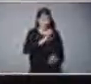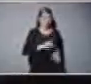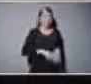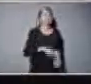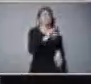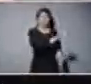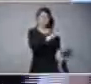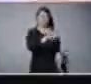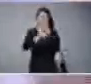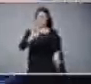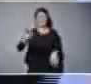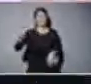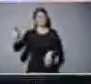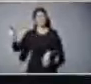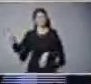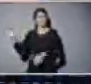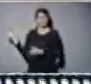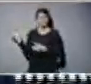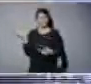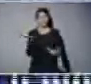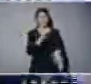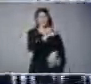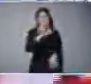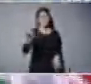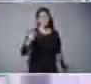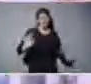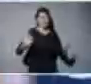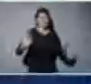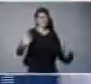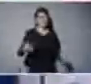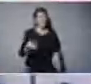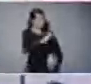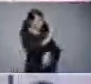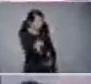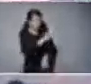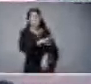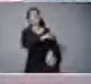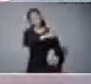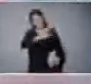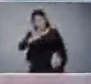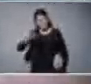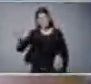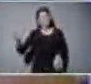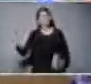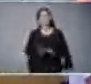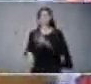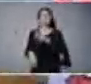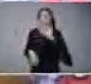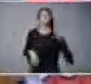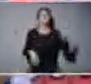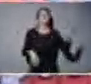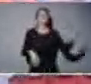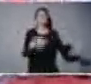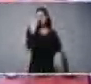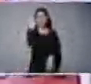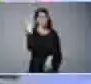Sí, sí, sí, hasta aquí, sí, sí, ya por fin, sí, sí, hasta aquí. ¡Que no, que no! Sí, sí, sí, hasta aquí, sí, sí, ya por